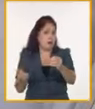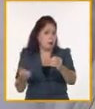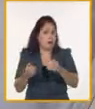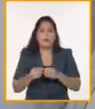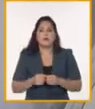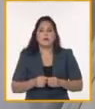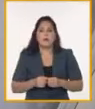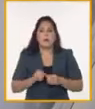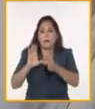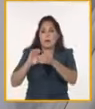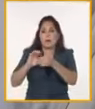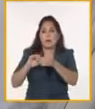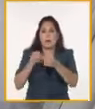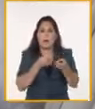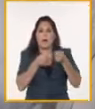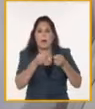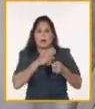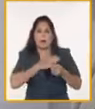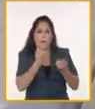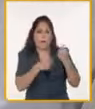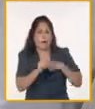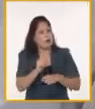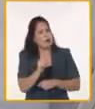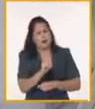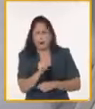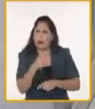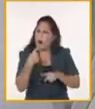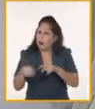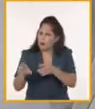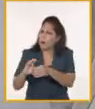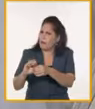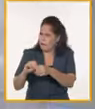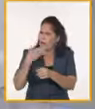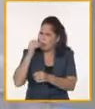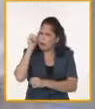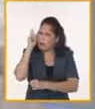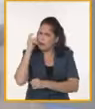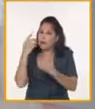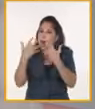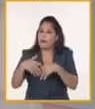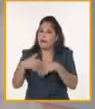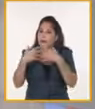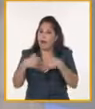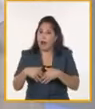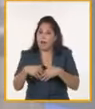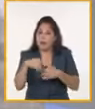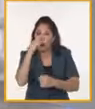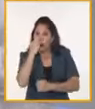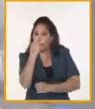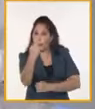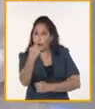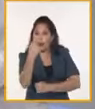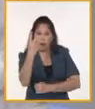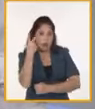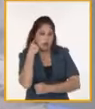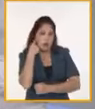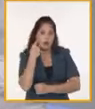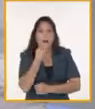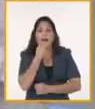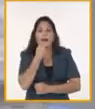hay nada más para los negocios de compra hay muy buenas experiencias la fábrica Pinocho hace un año 2s años de